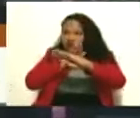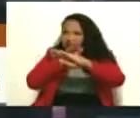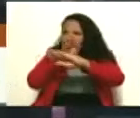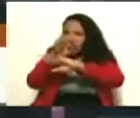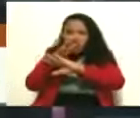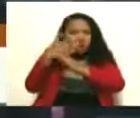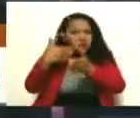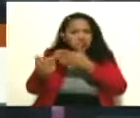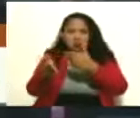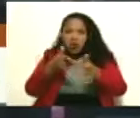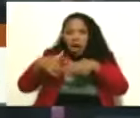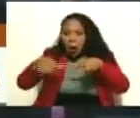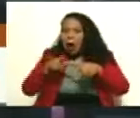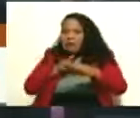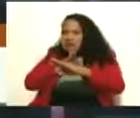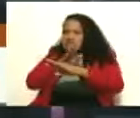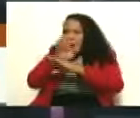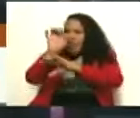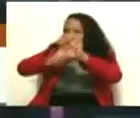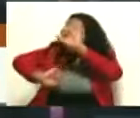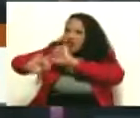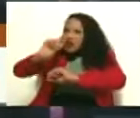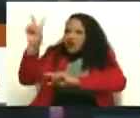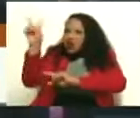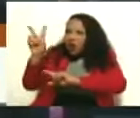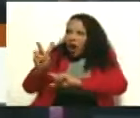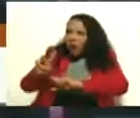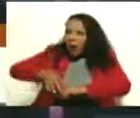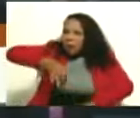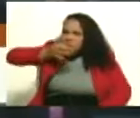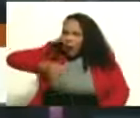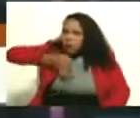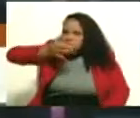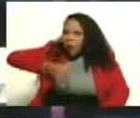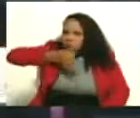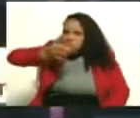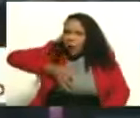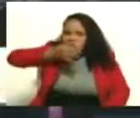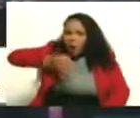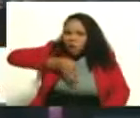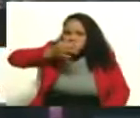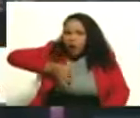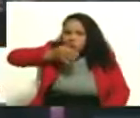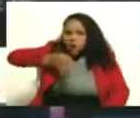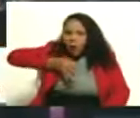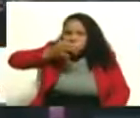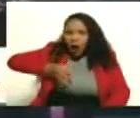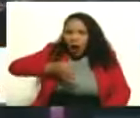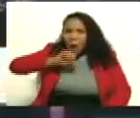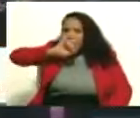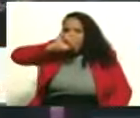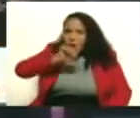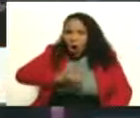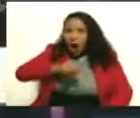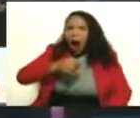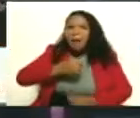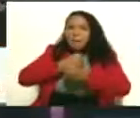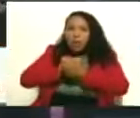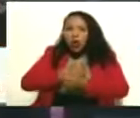haya que ir y defiende la patria con argumentos, con razones, con pasión y con